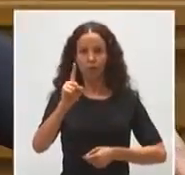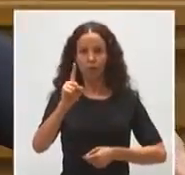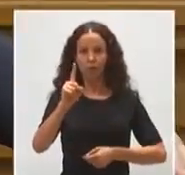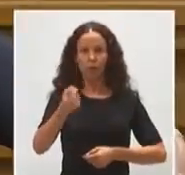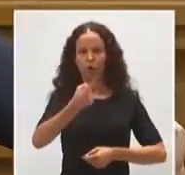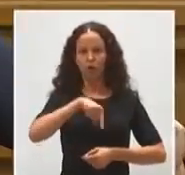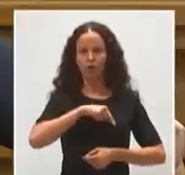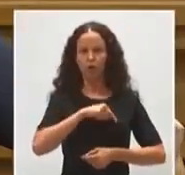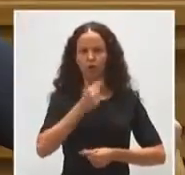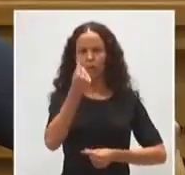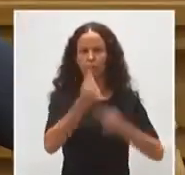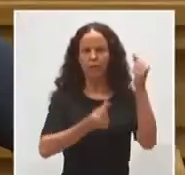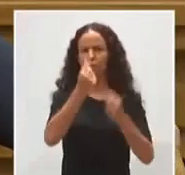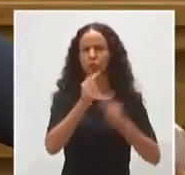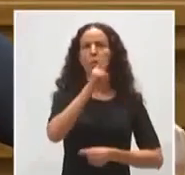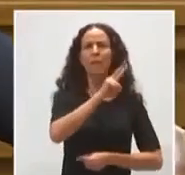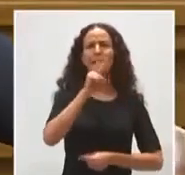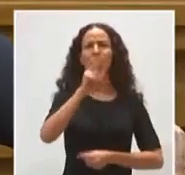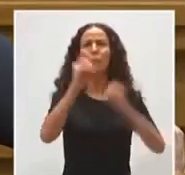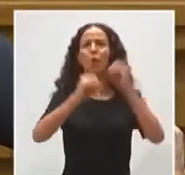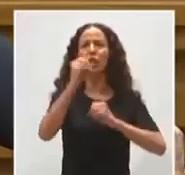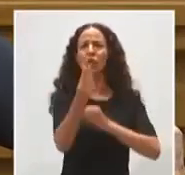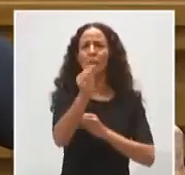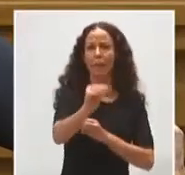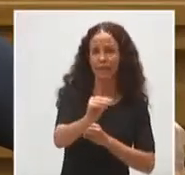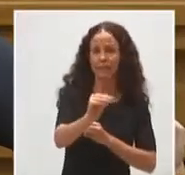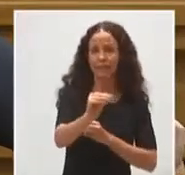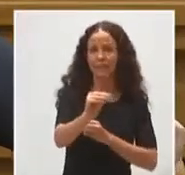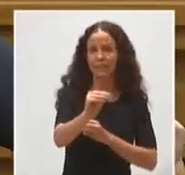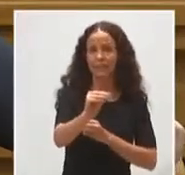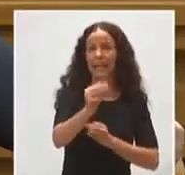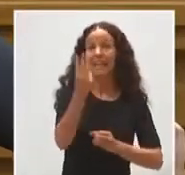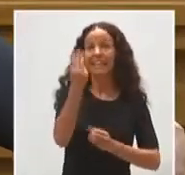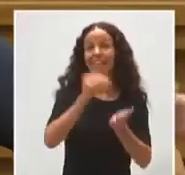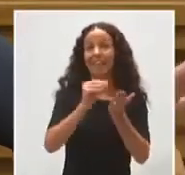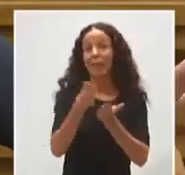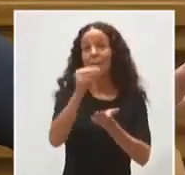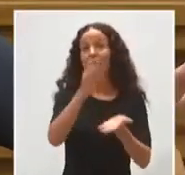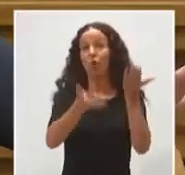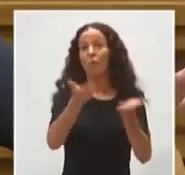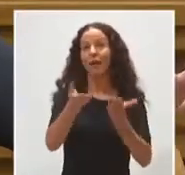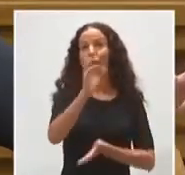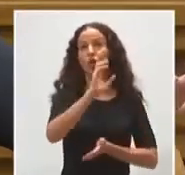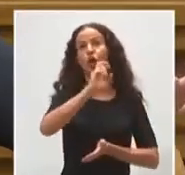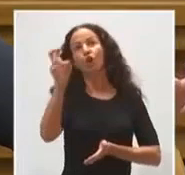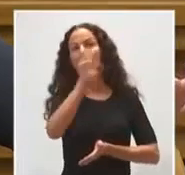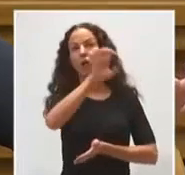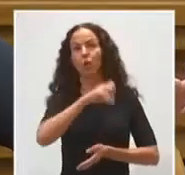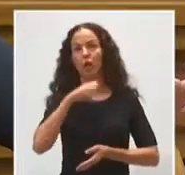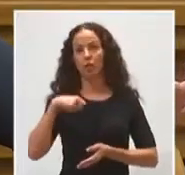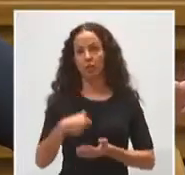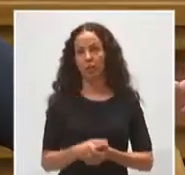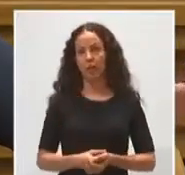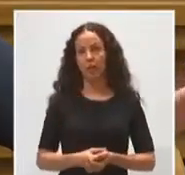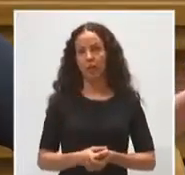presupuesto 22% 3 veces el promedio de las comunidades autónomas tres veces por encima